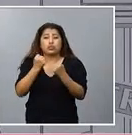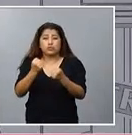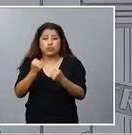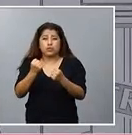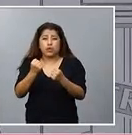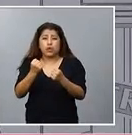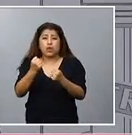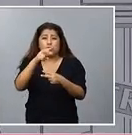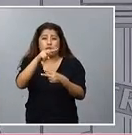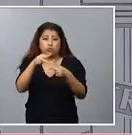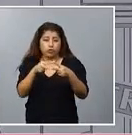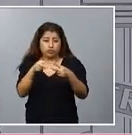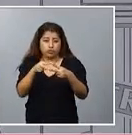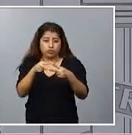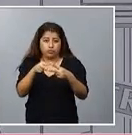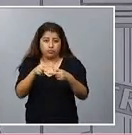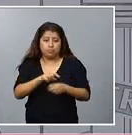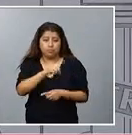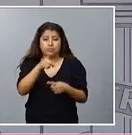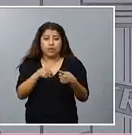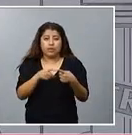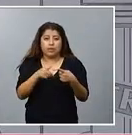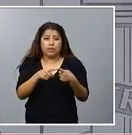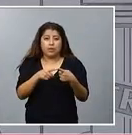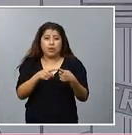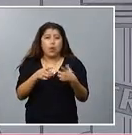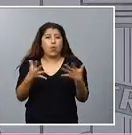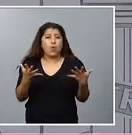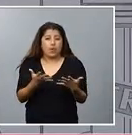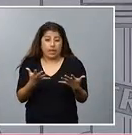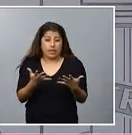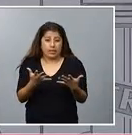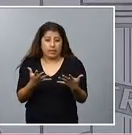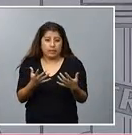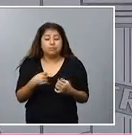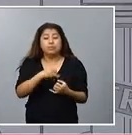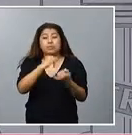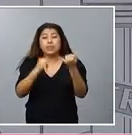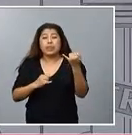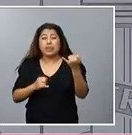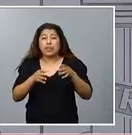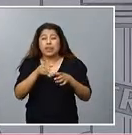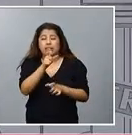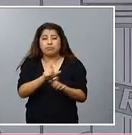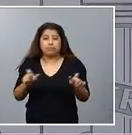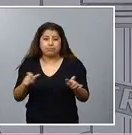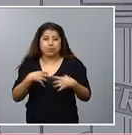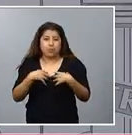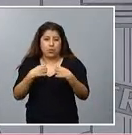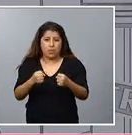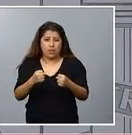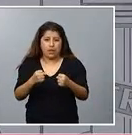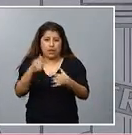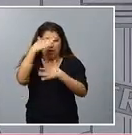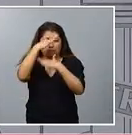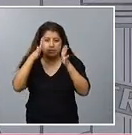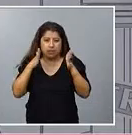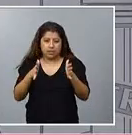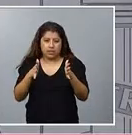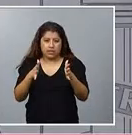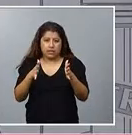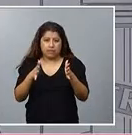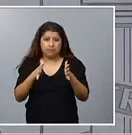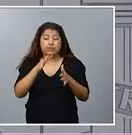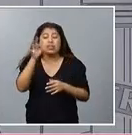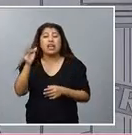puntos. El primero de ellos es lo urgente, es atender la crisis humanitaria y evitar, en consecuencia, a